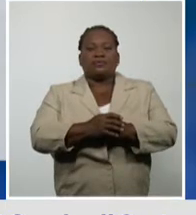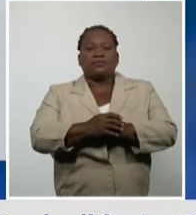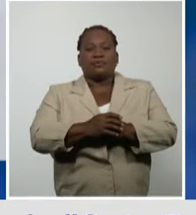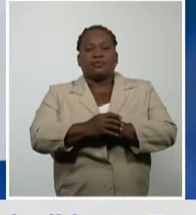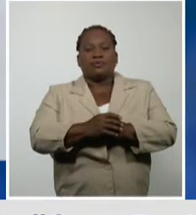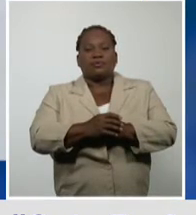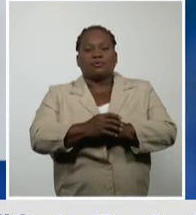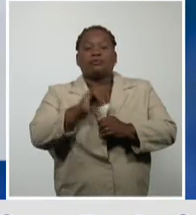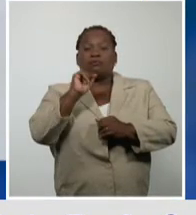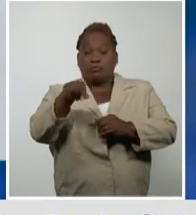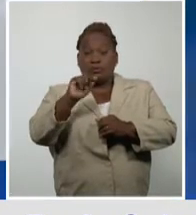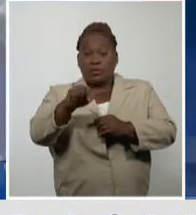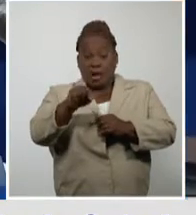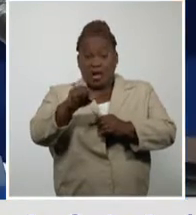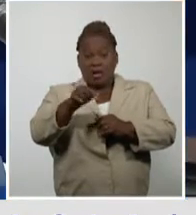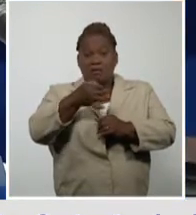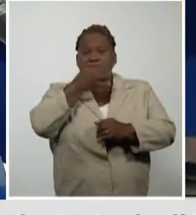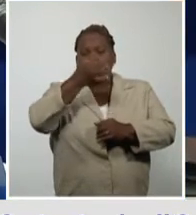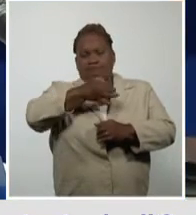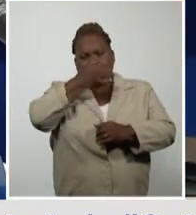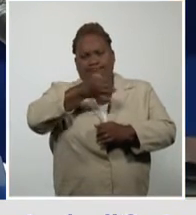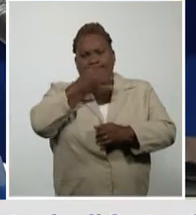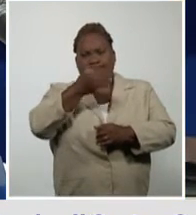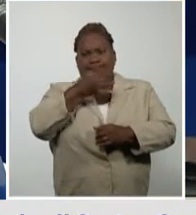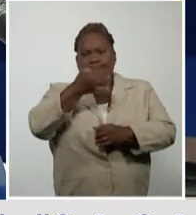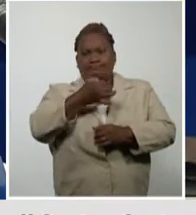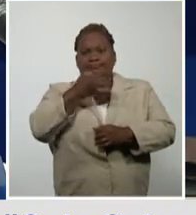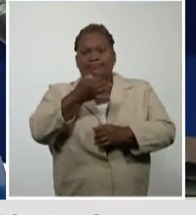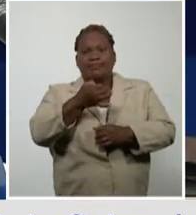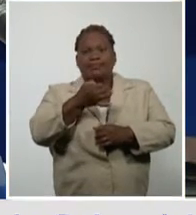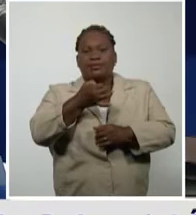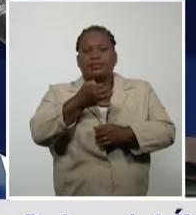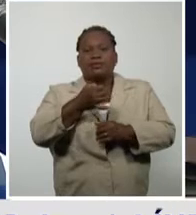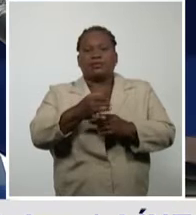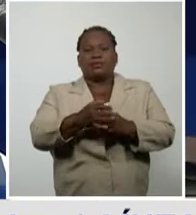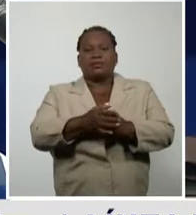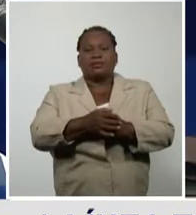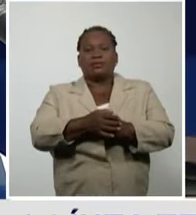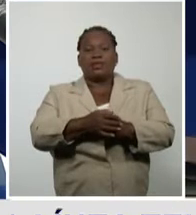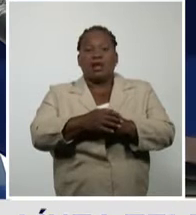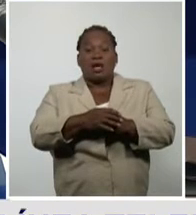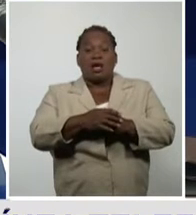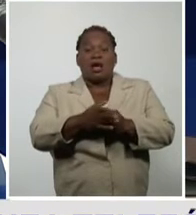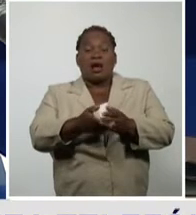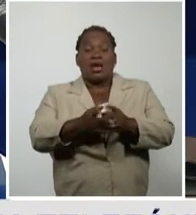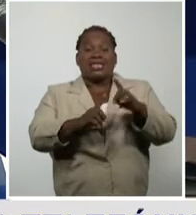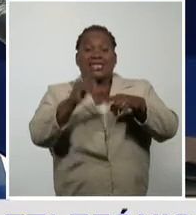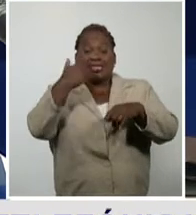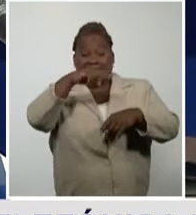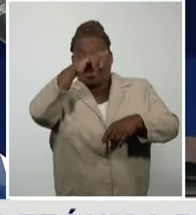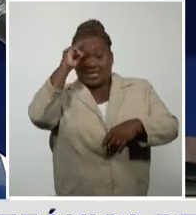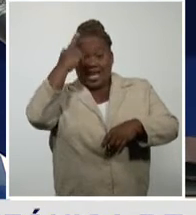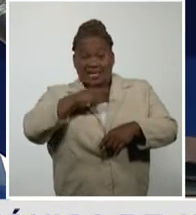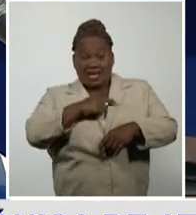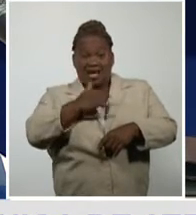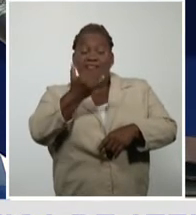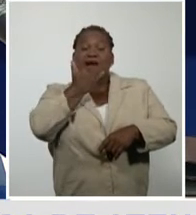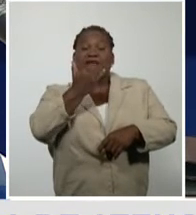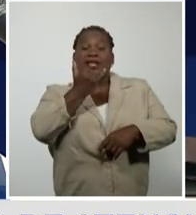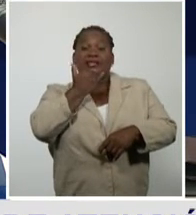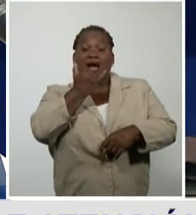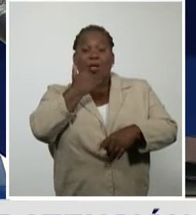Ahí tenemos que decir que desde el punto de vista de la tasa de incidencia de casos